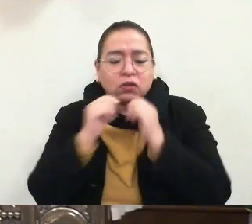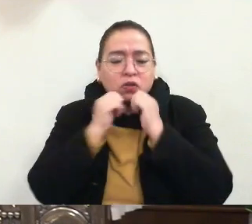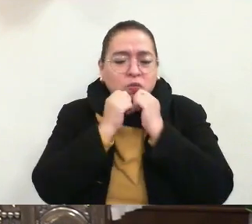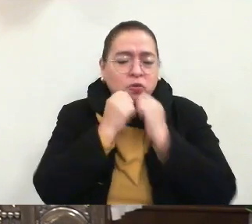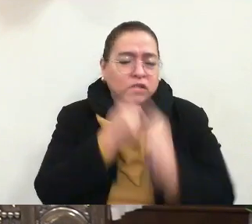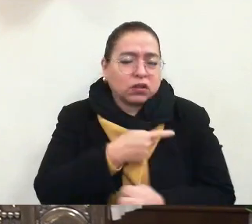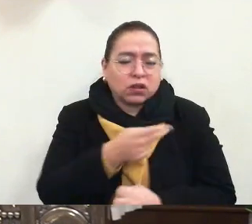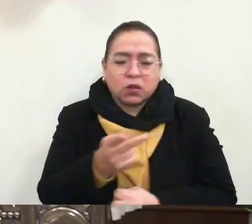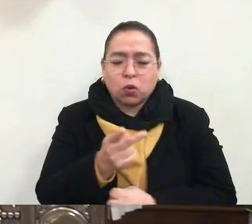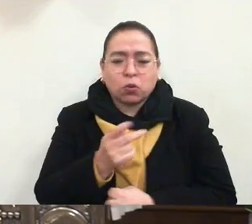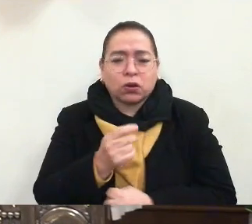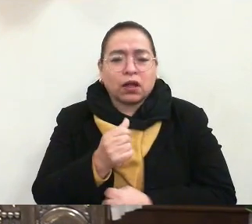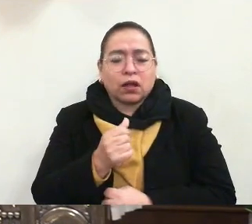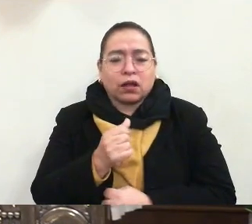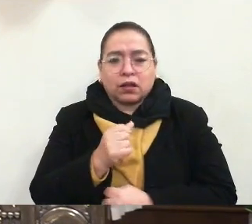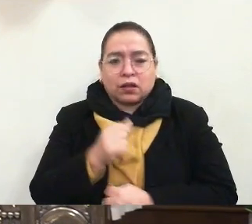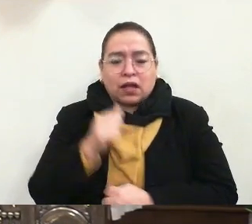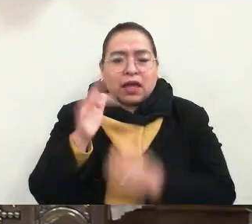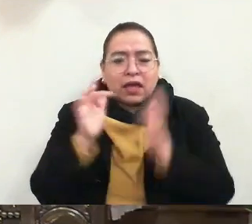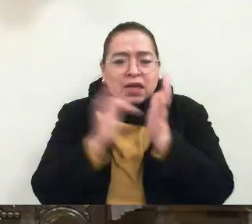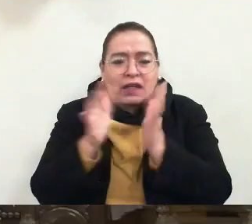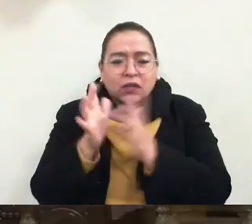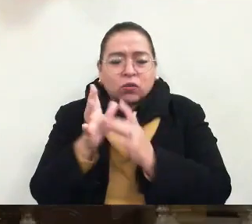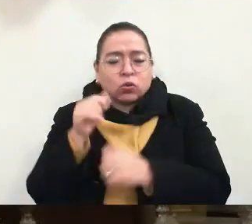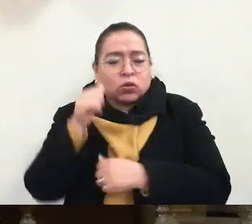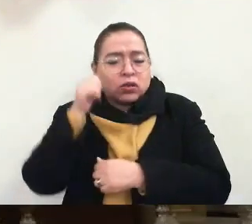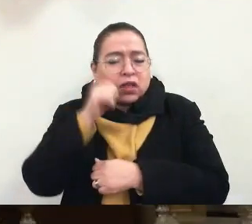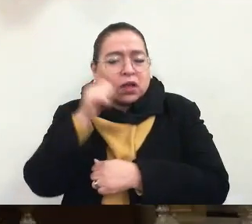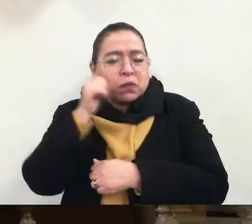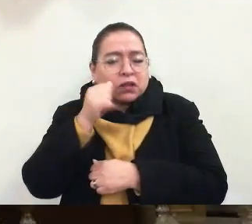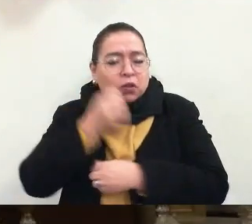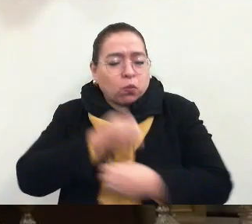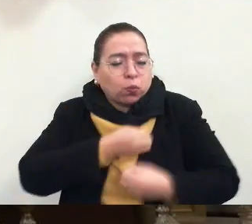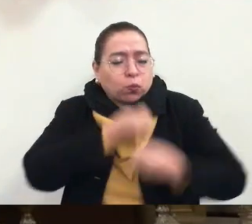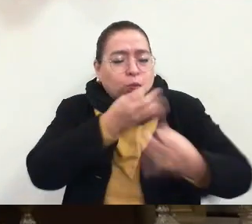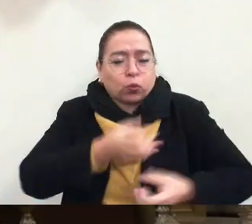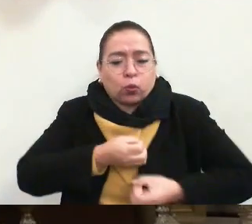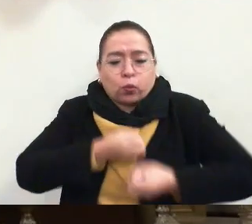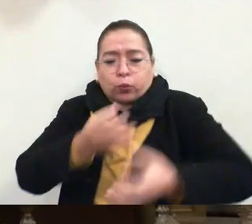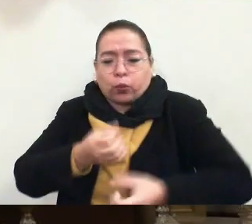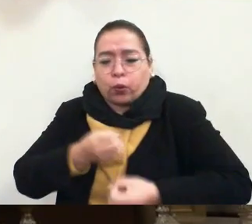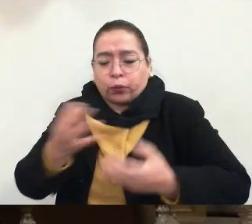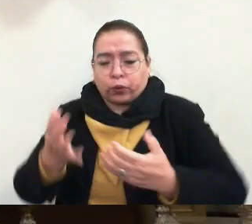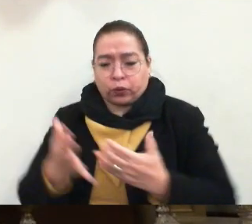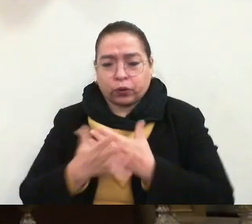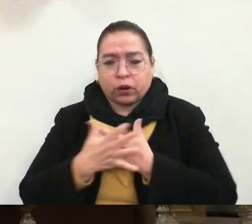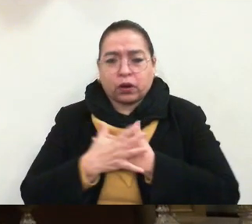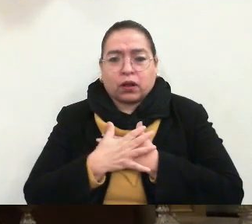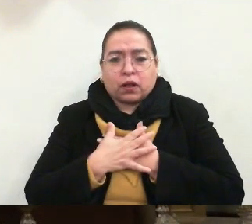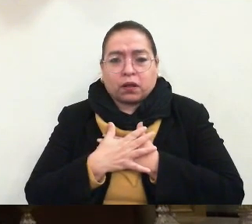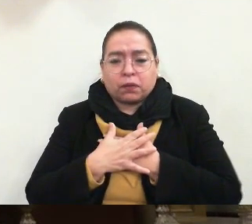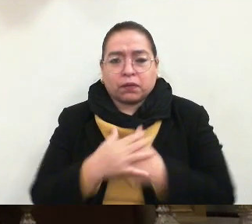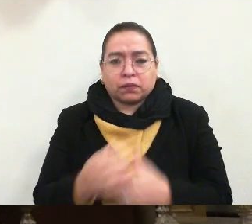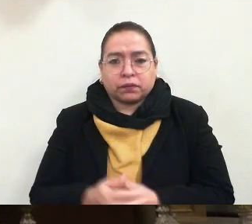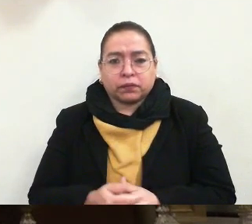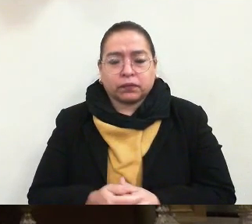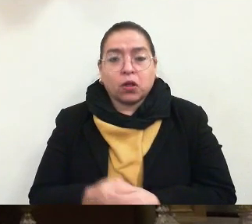De ahí que cuando nos acercamos a leer y a escuchar las